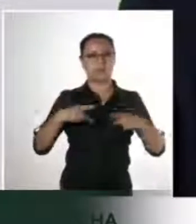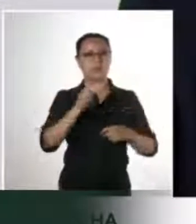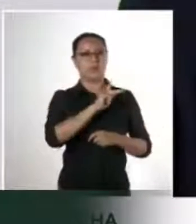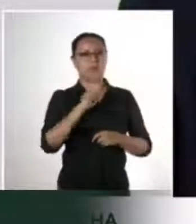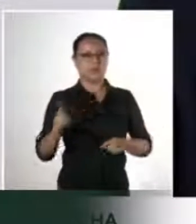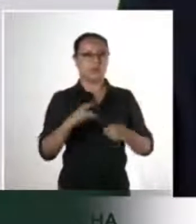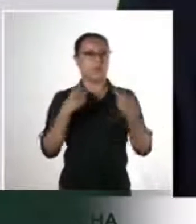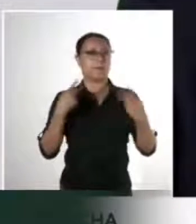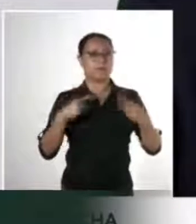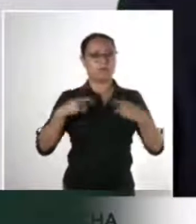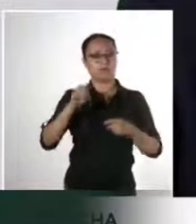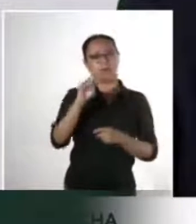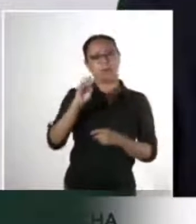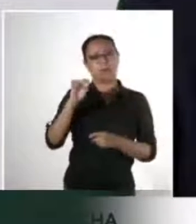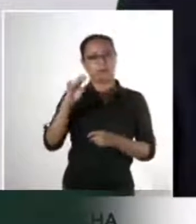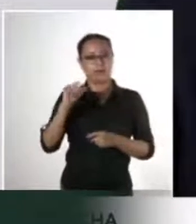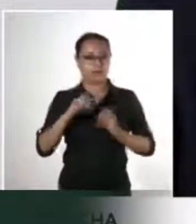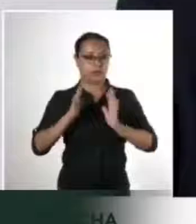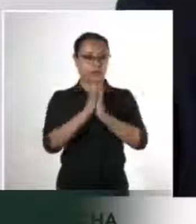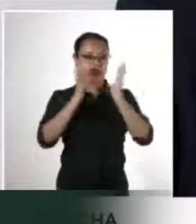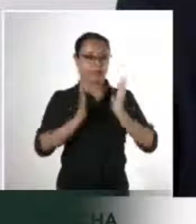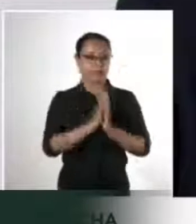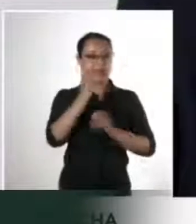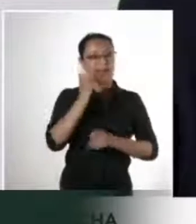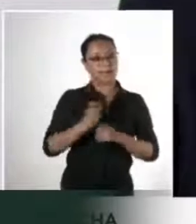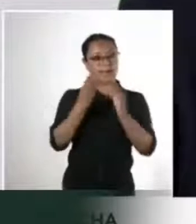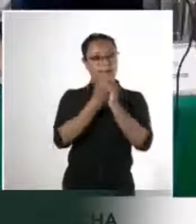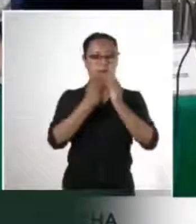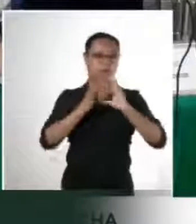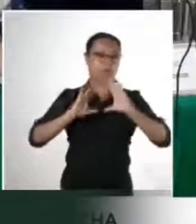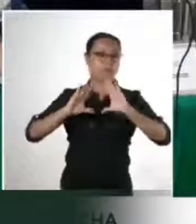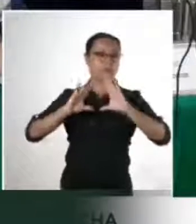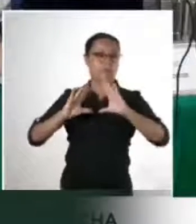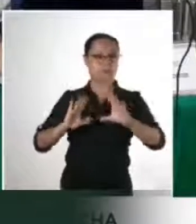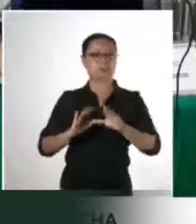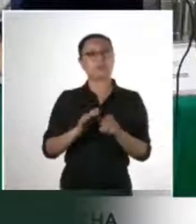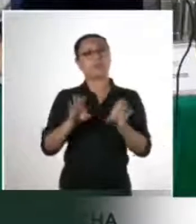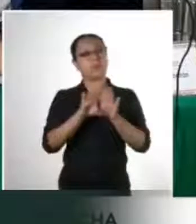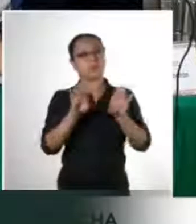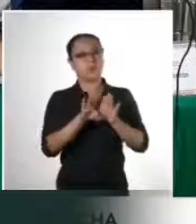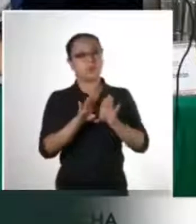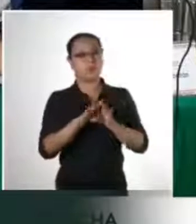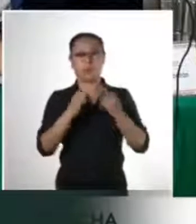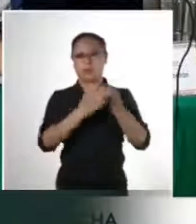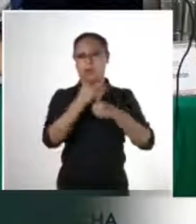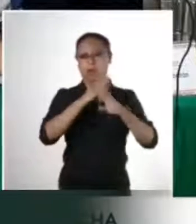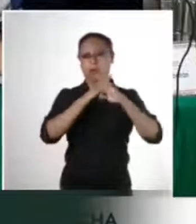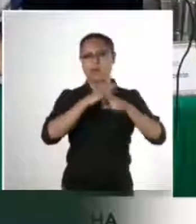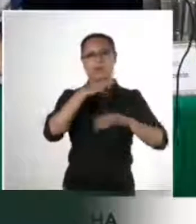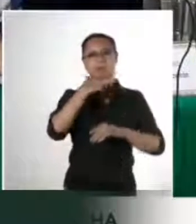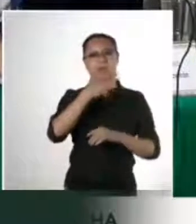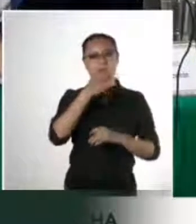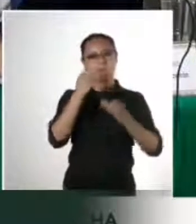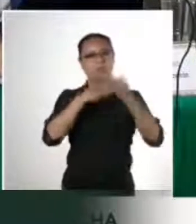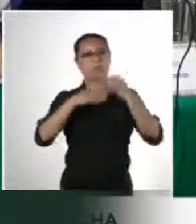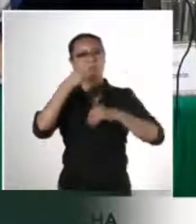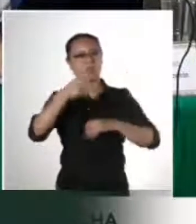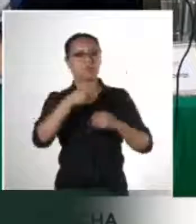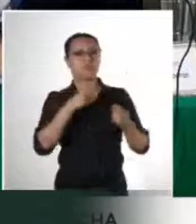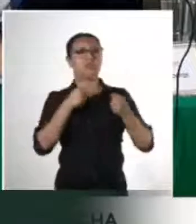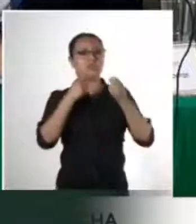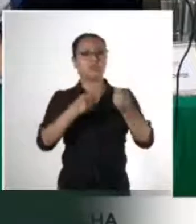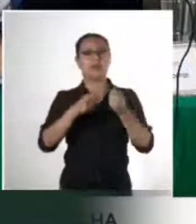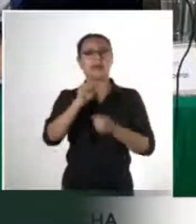Explicó además la labor en materia de obras de infraestructura urbana y rural, agua potable y drenaje, el mantenimiento a la infraestructura